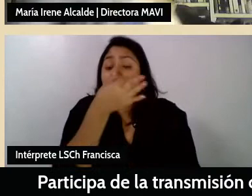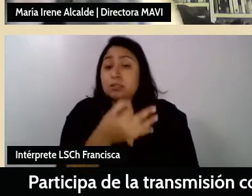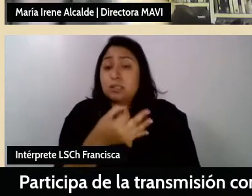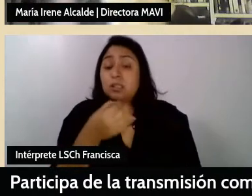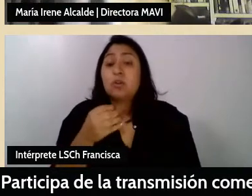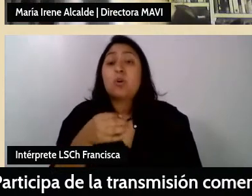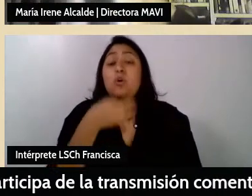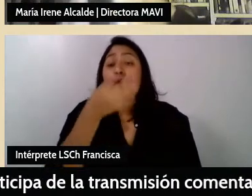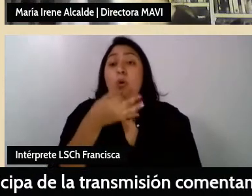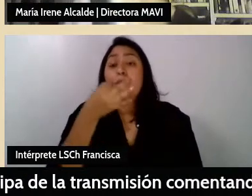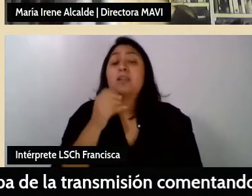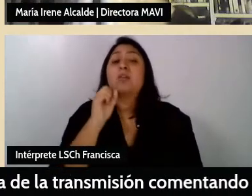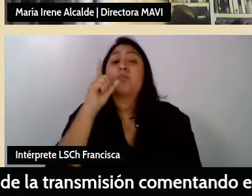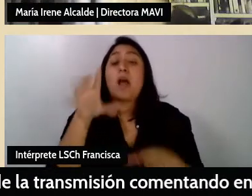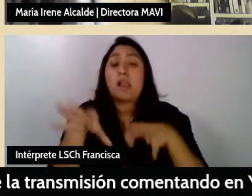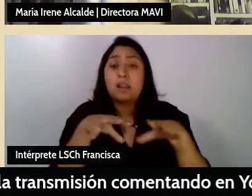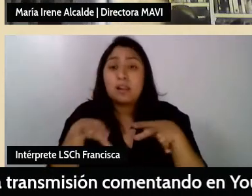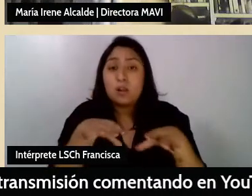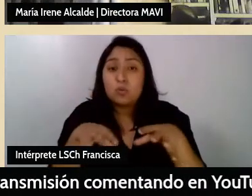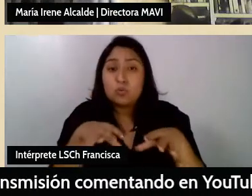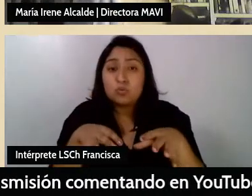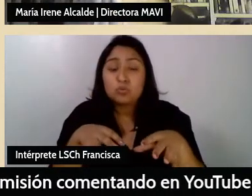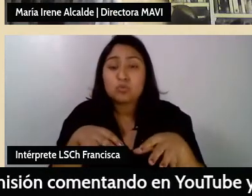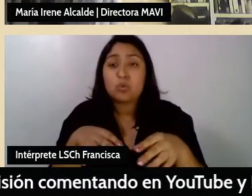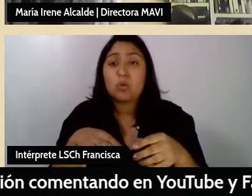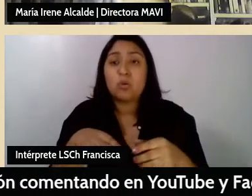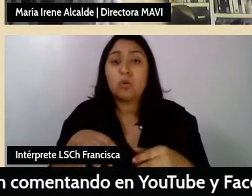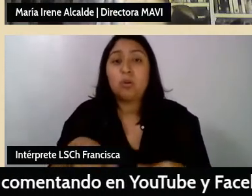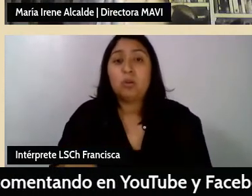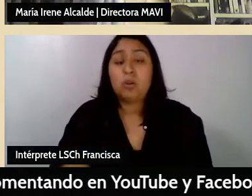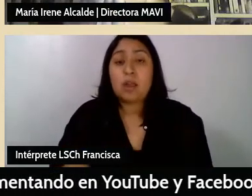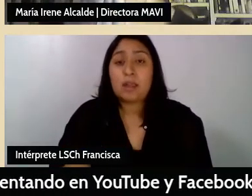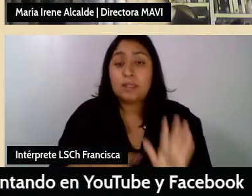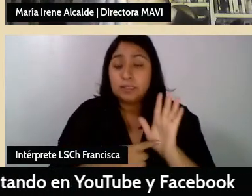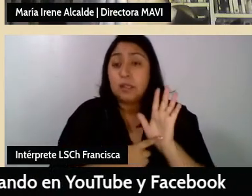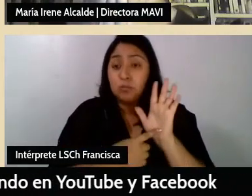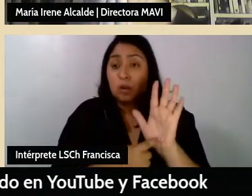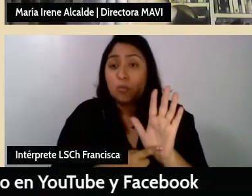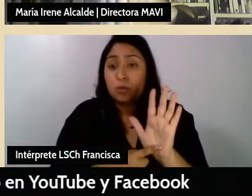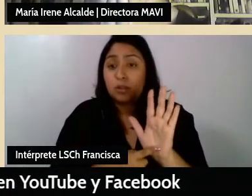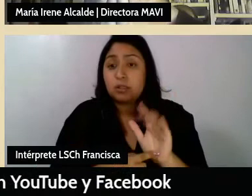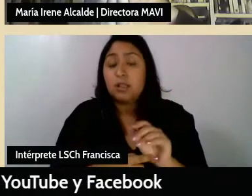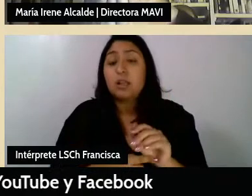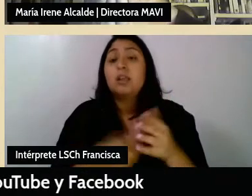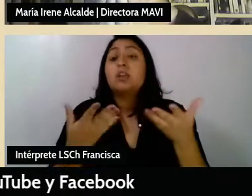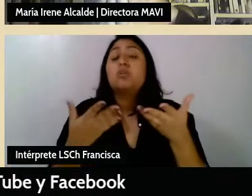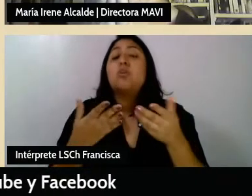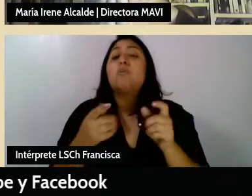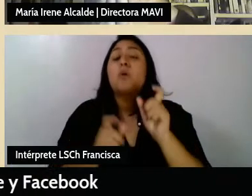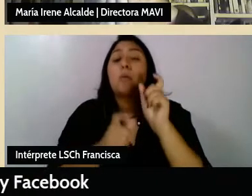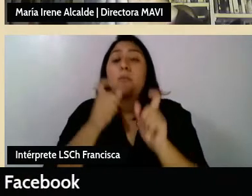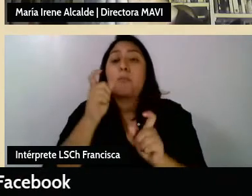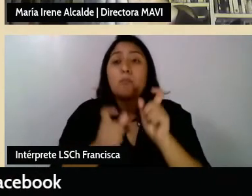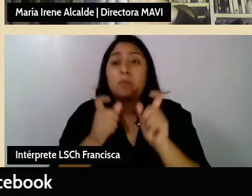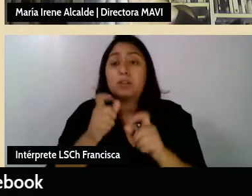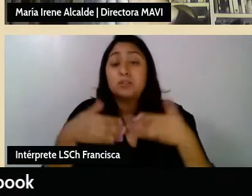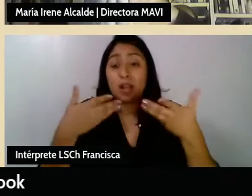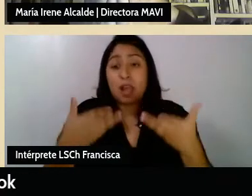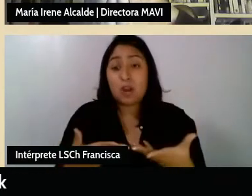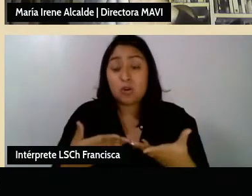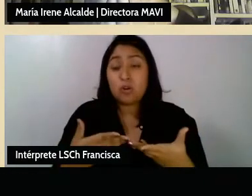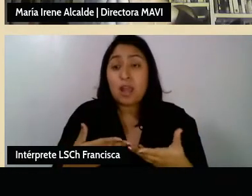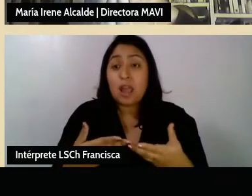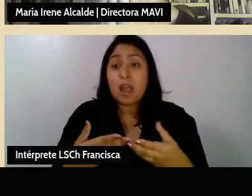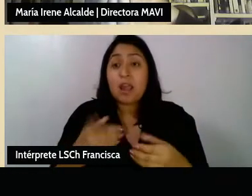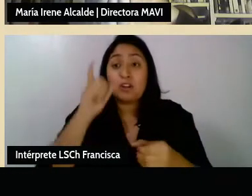los recursos que se han producido con la muestra y cómo la gente, sobre todo ahora que está conectándose muchas